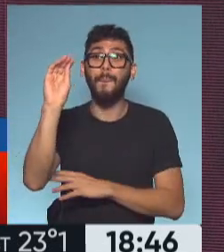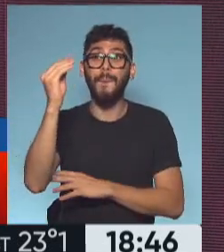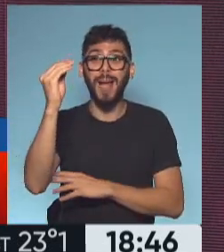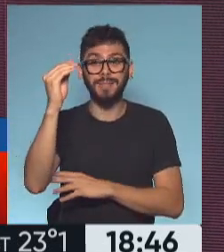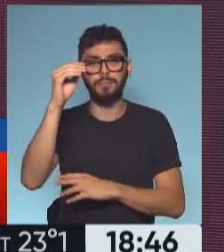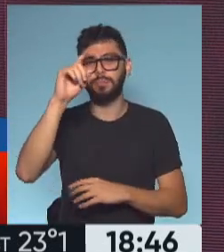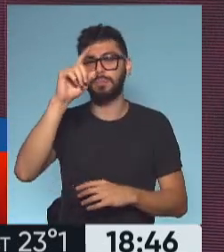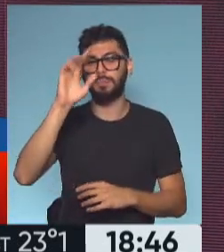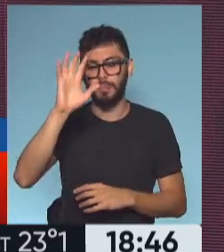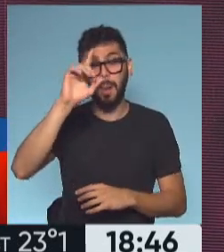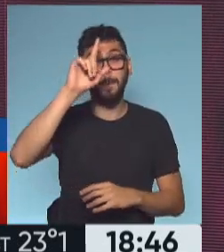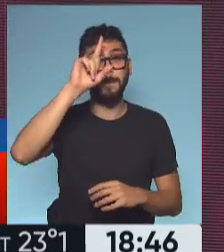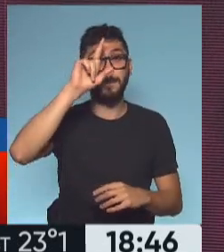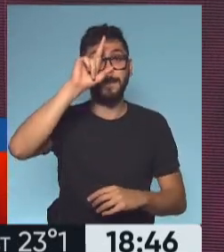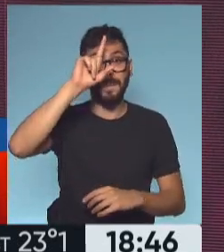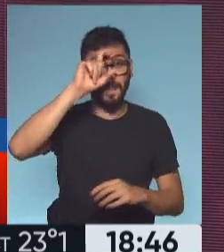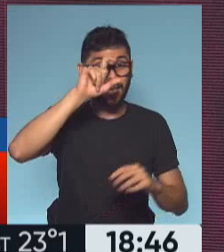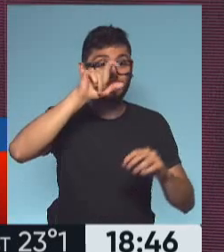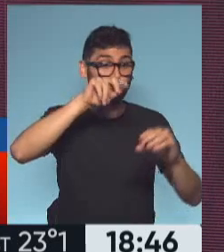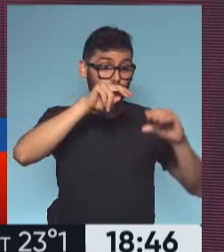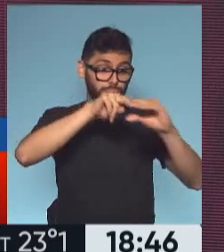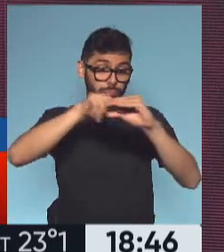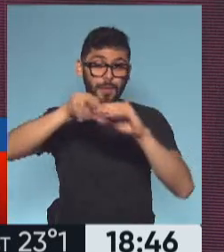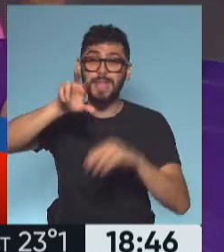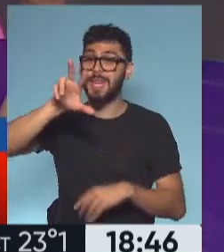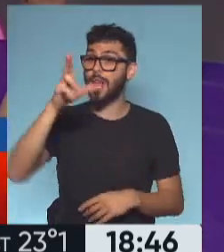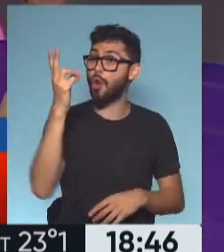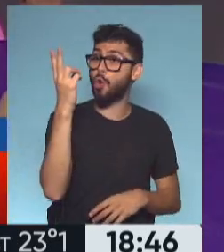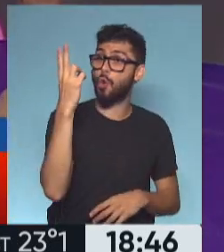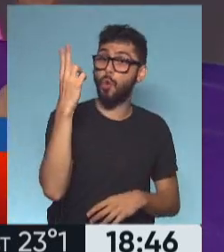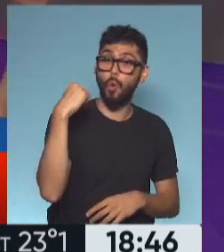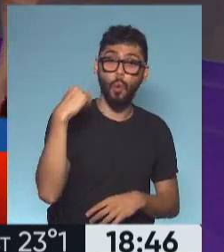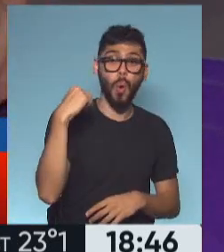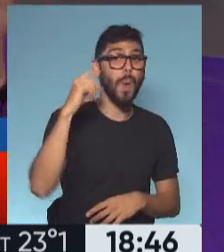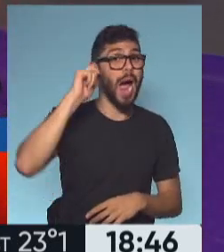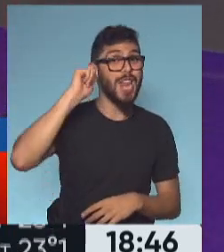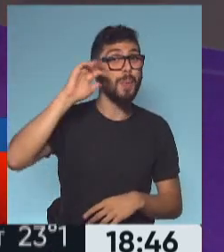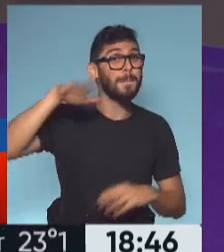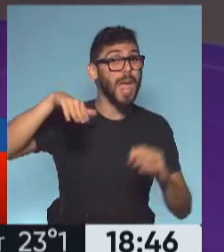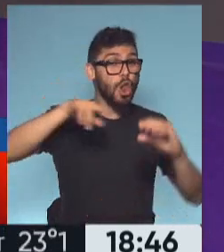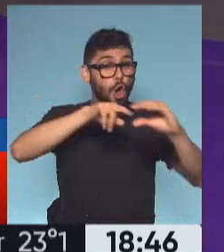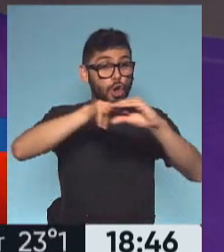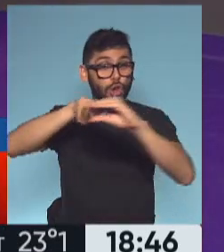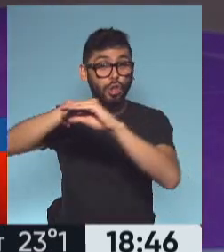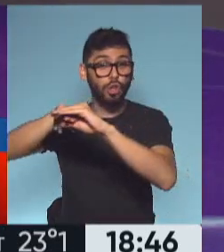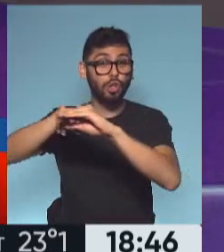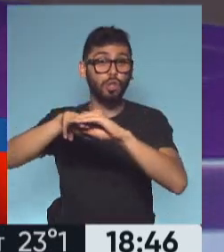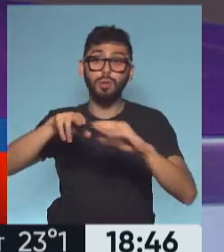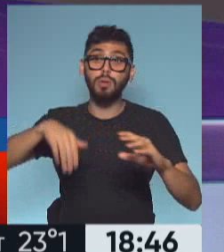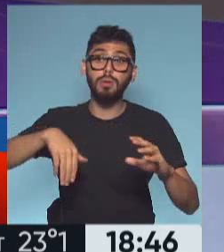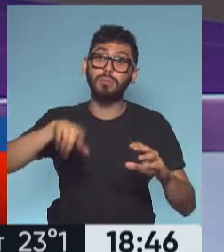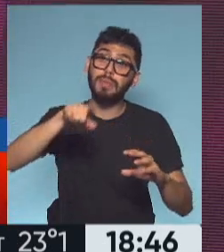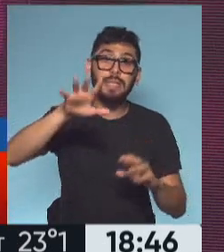pacientes, el número de pacientes menor de 39 años que está ocupando cama de cuidado intensivo tienen menos de 39 y son casi